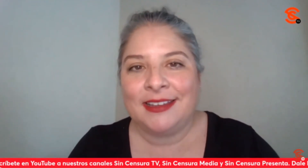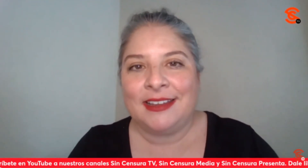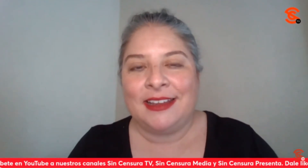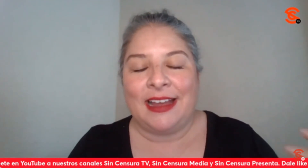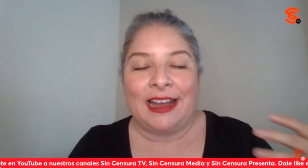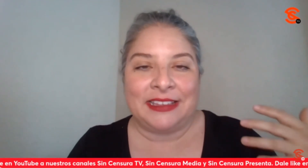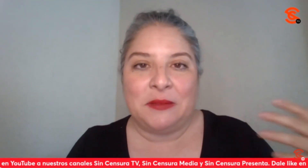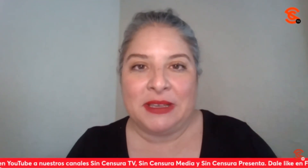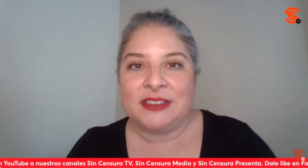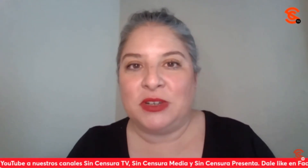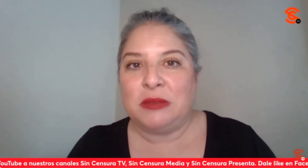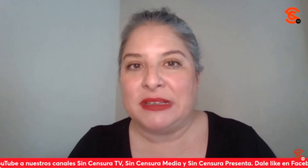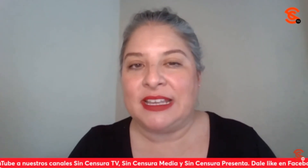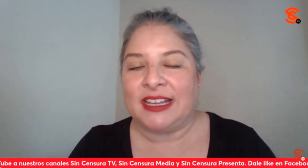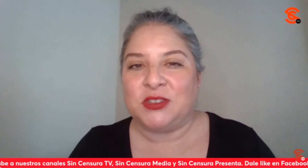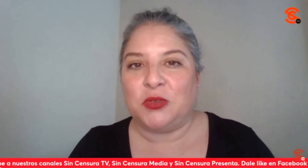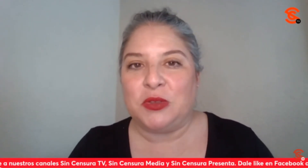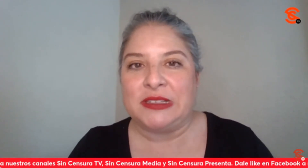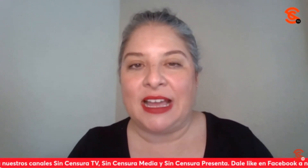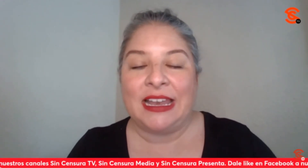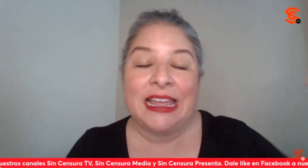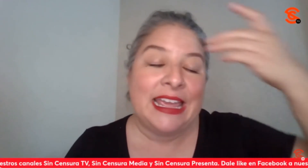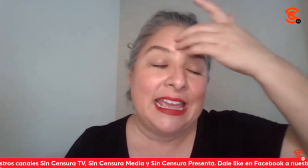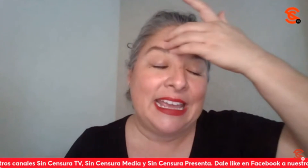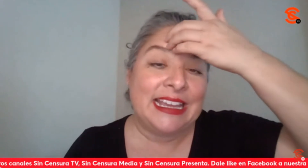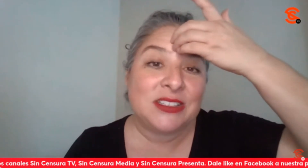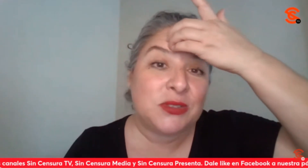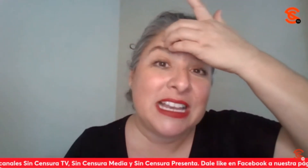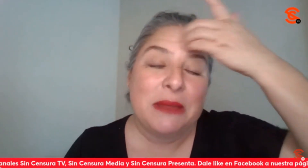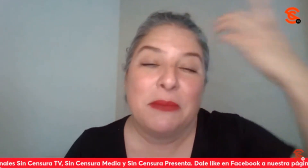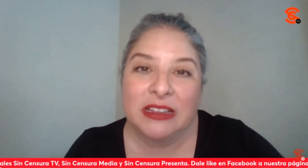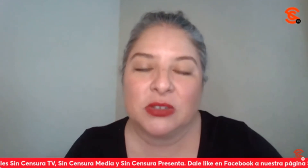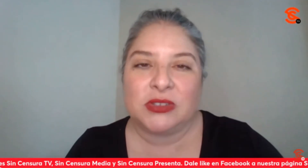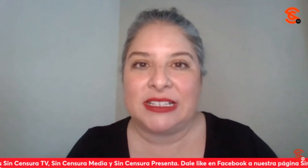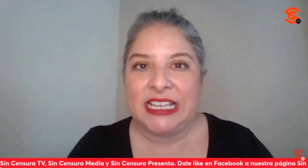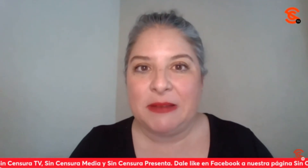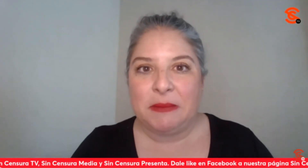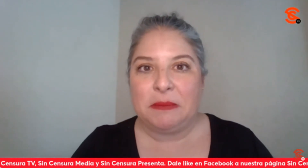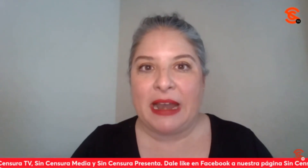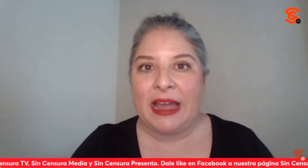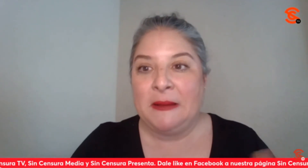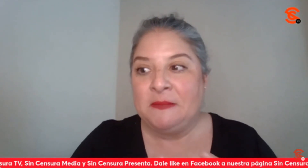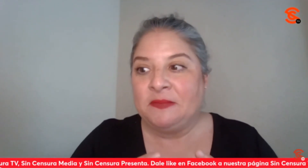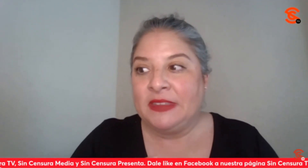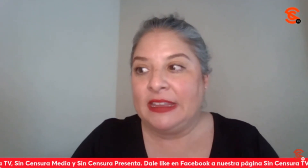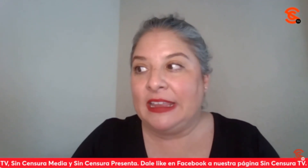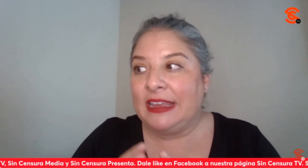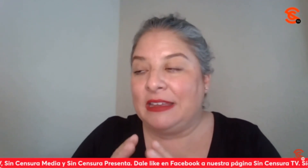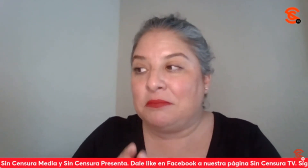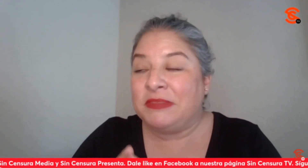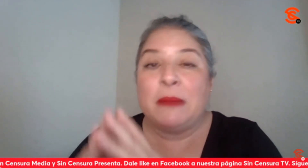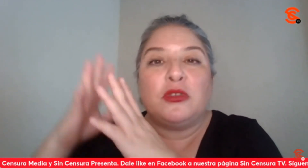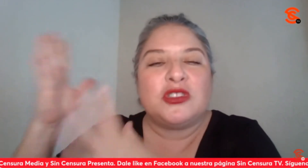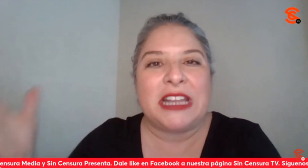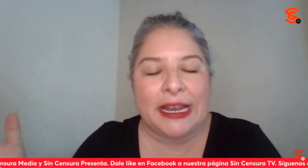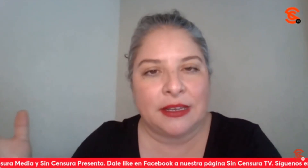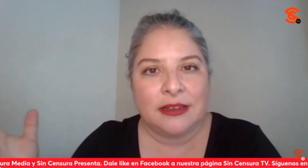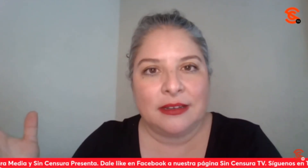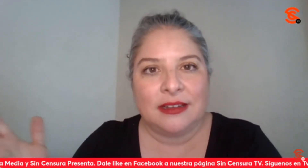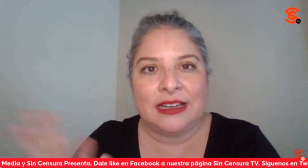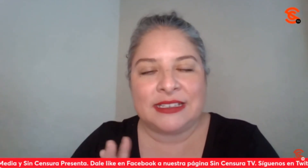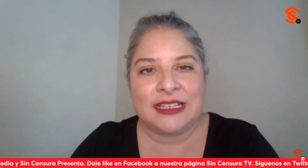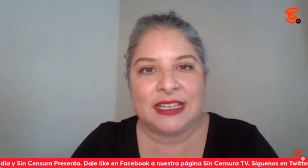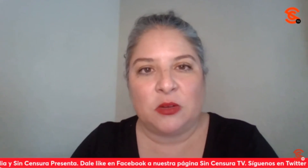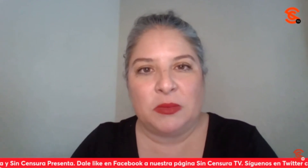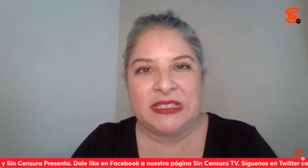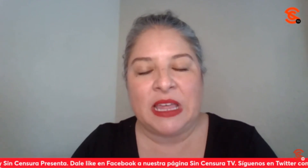convertirse a través de una investigación judicial en estos elementos que sirvan para demostrar